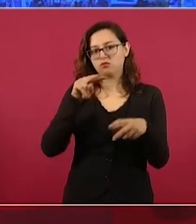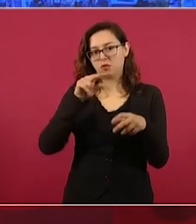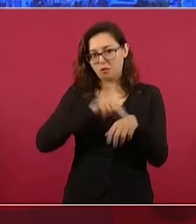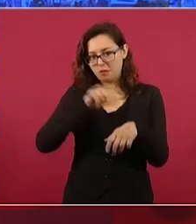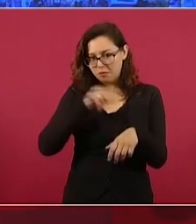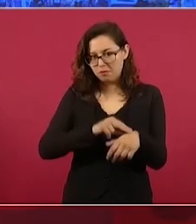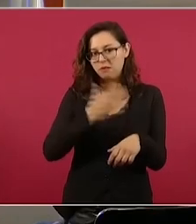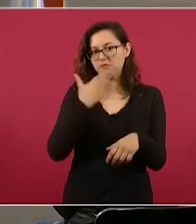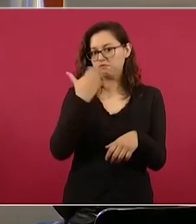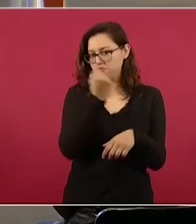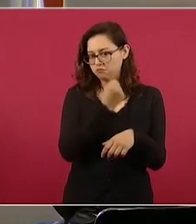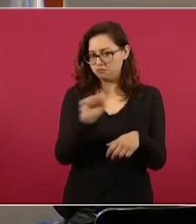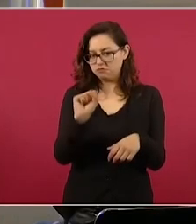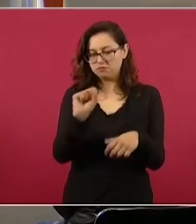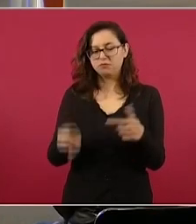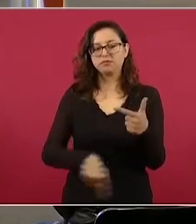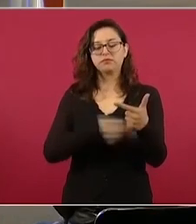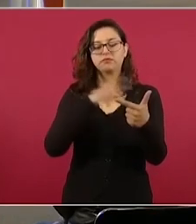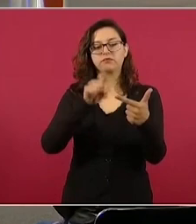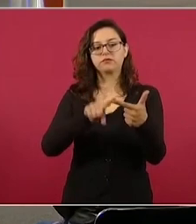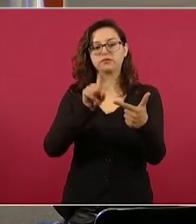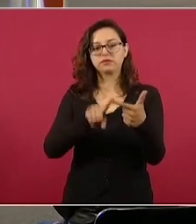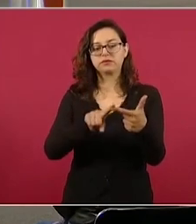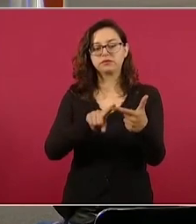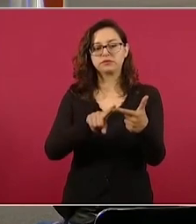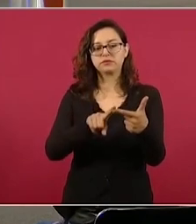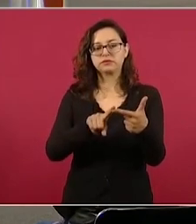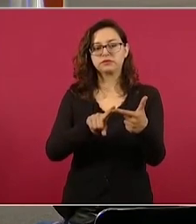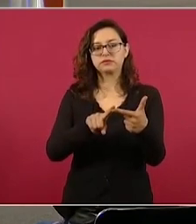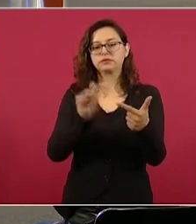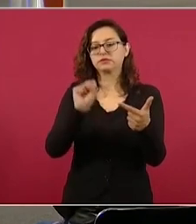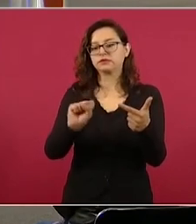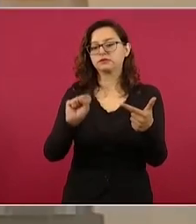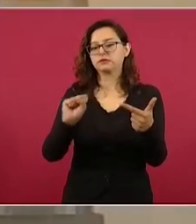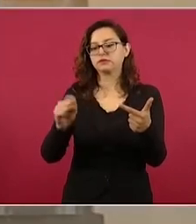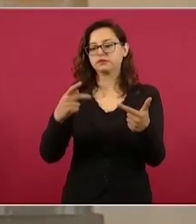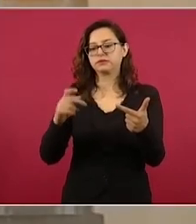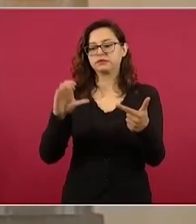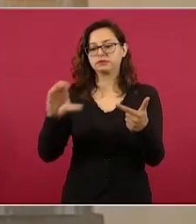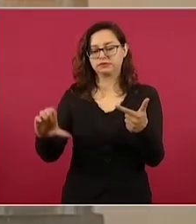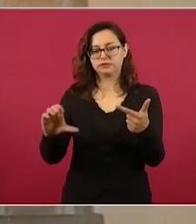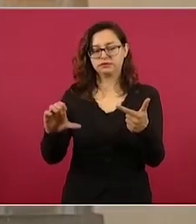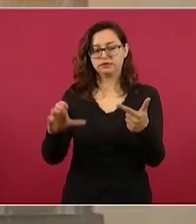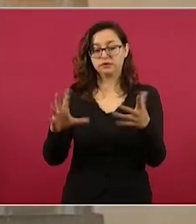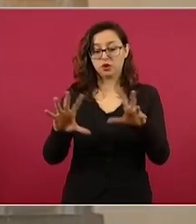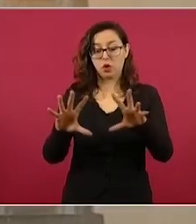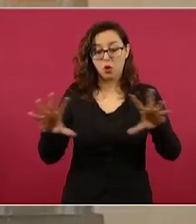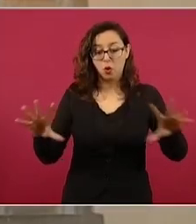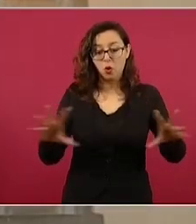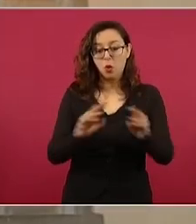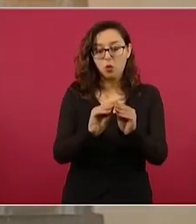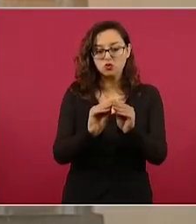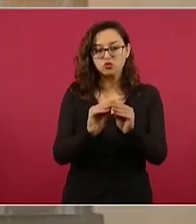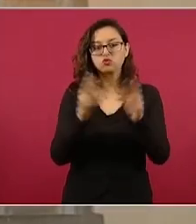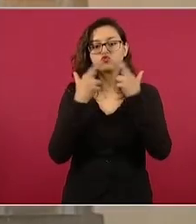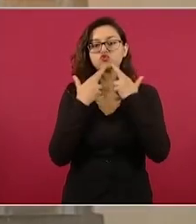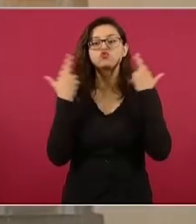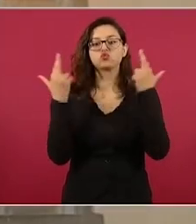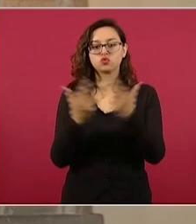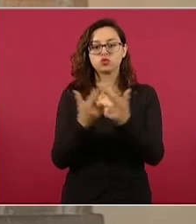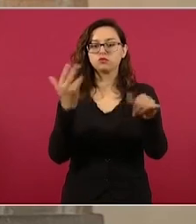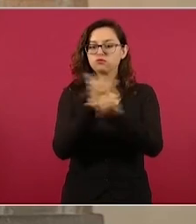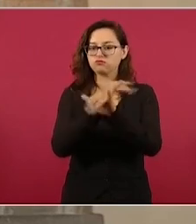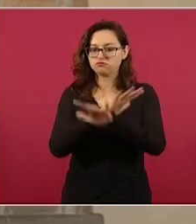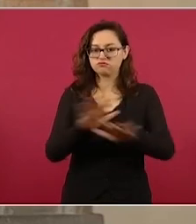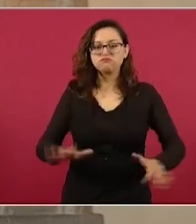esa representación social y personal de la Secretaría de Seguridad y Protección Ciudadana, para conocer ya el informe